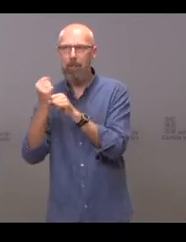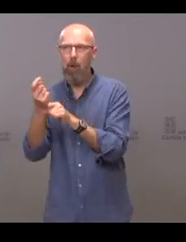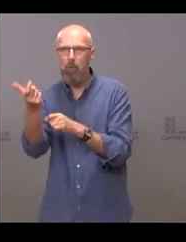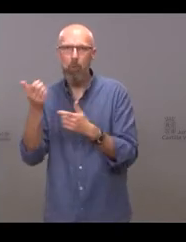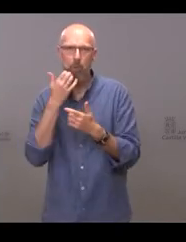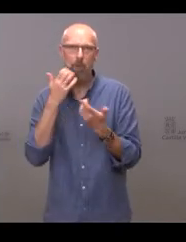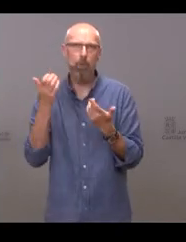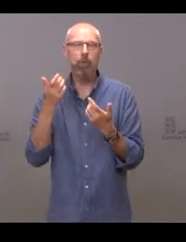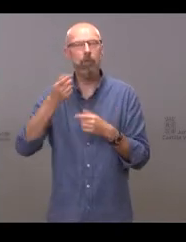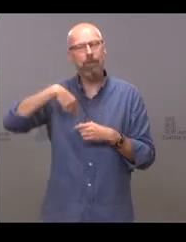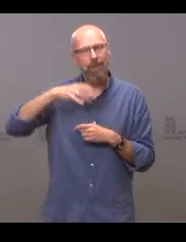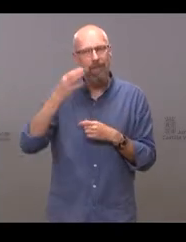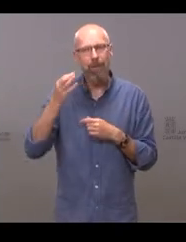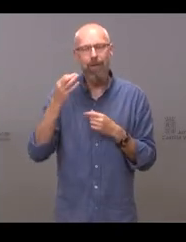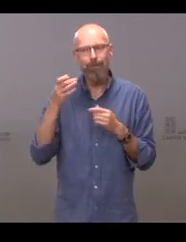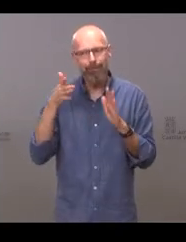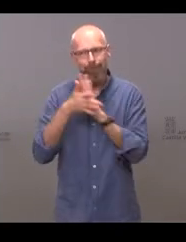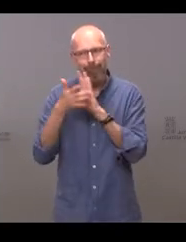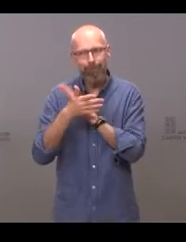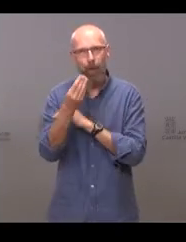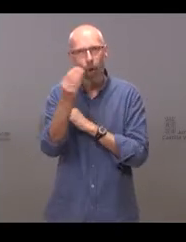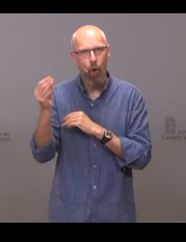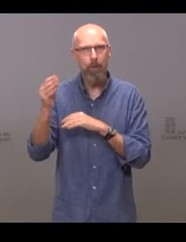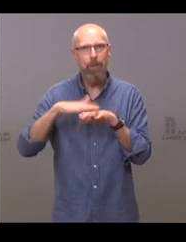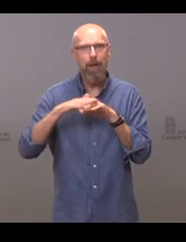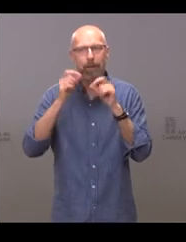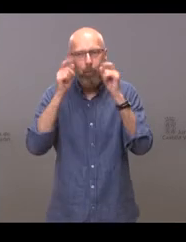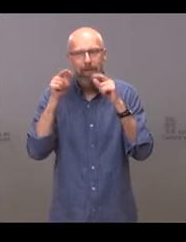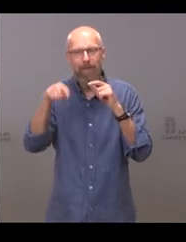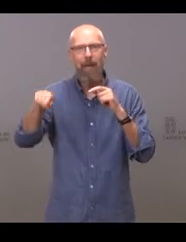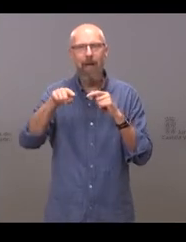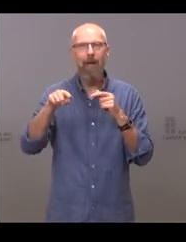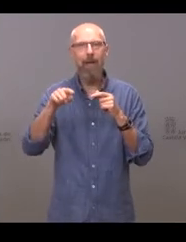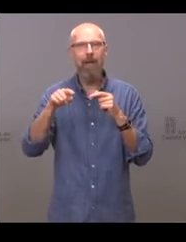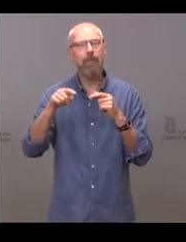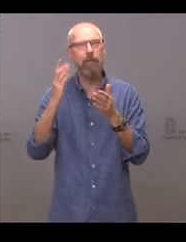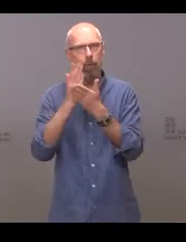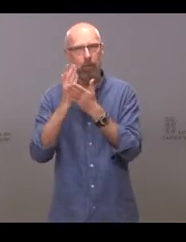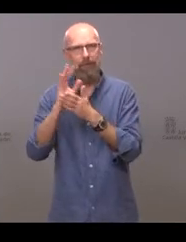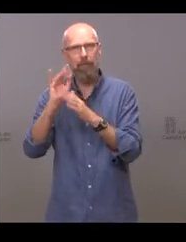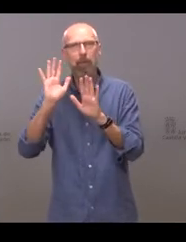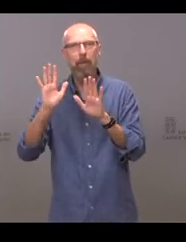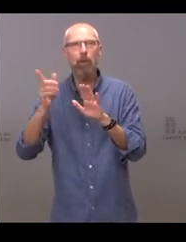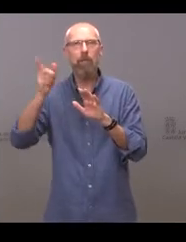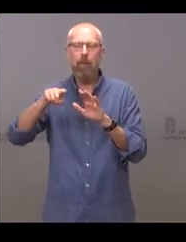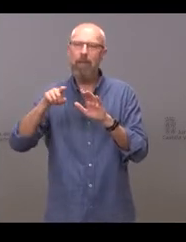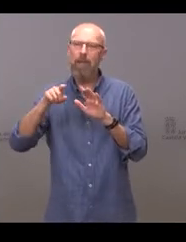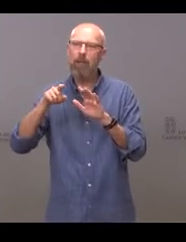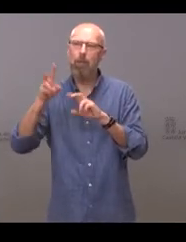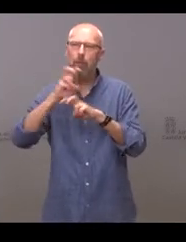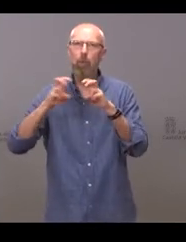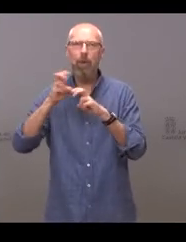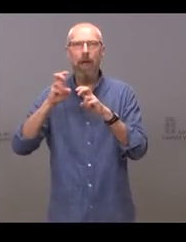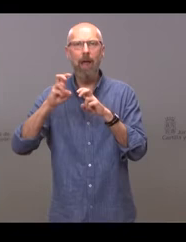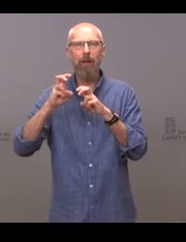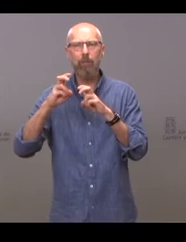los chavales para que realmente se den cuenta de que hay que cambiar el ciclo pero también hay que cambiar de titulaciones y eso y eso